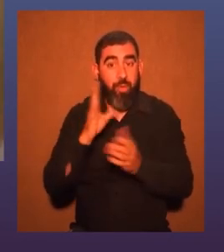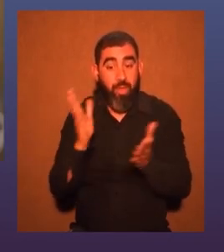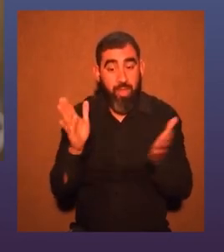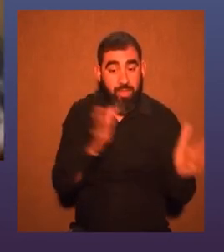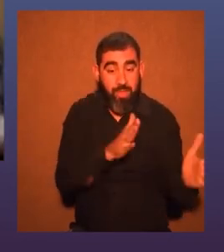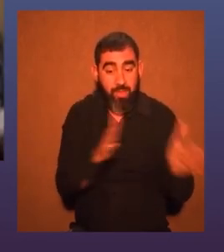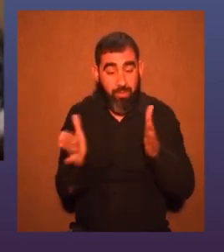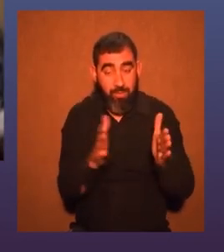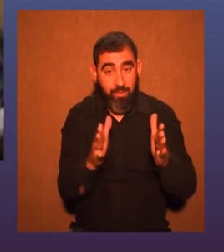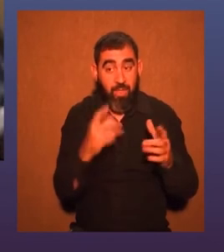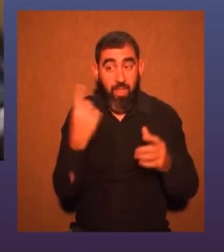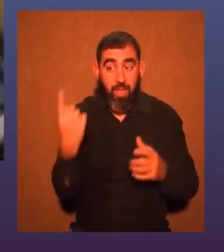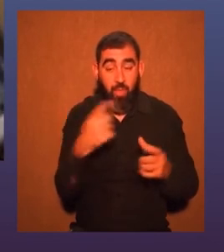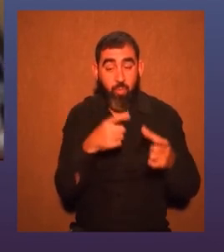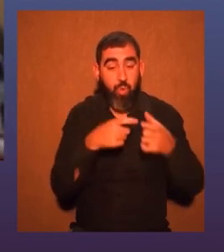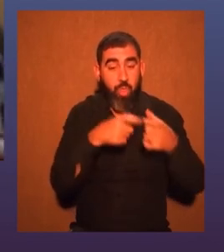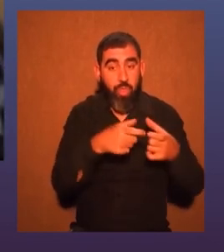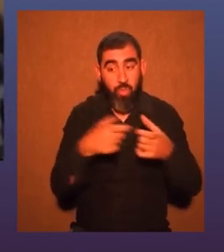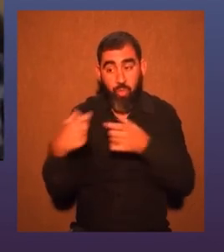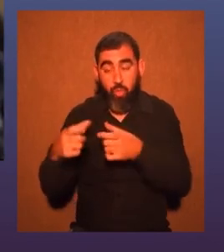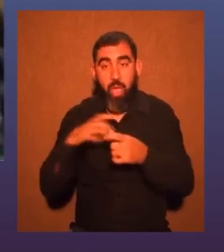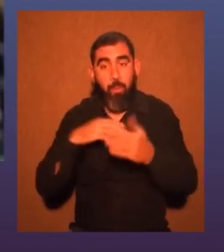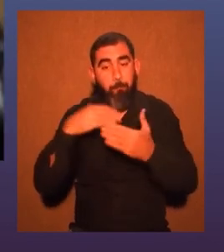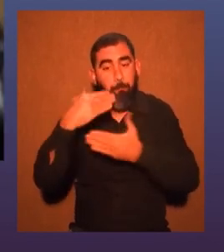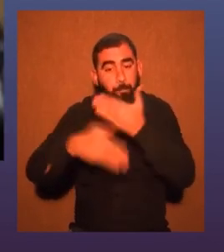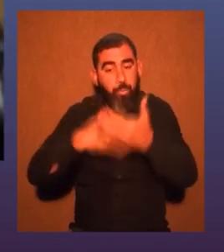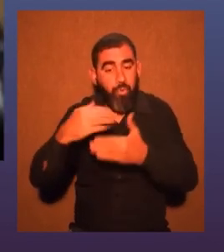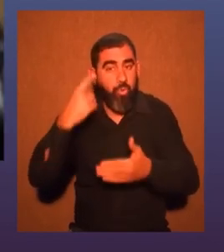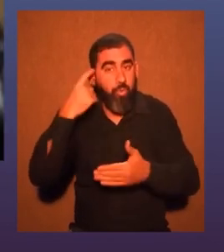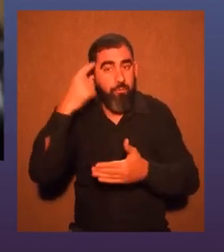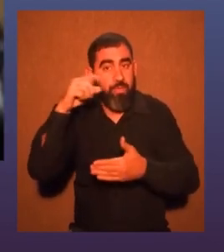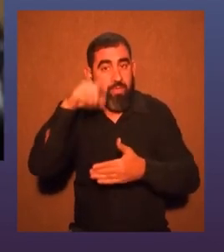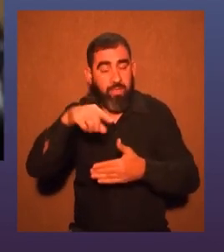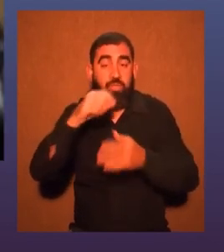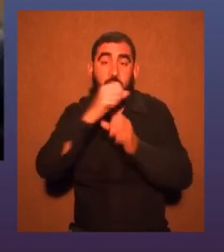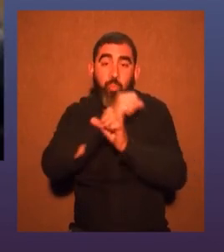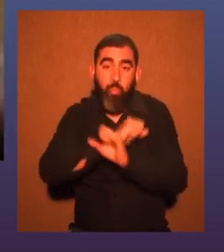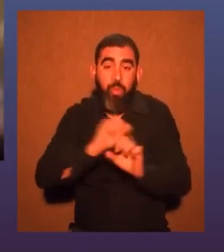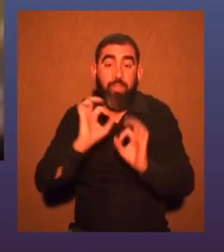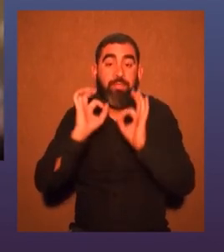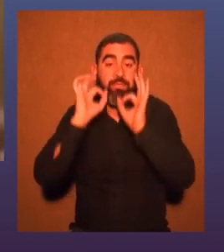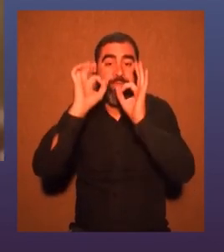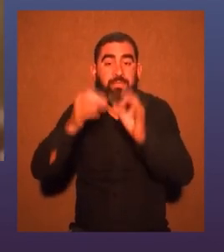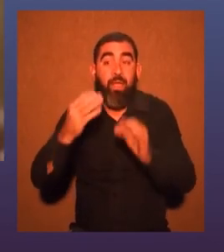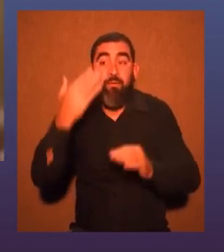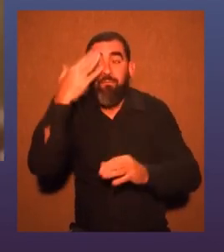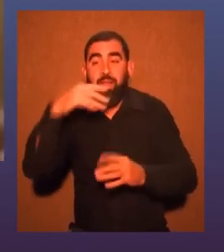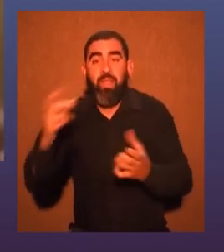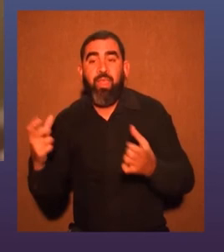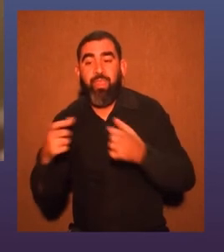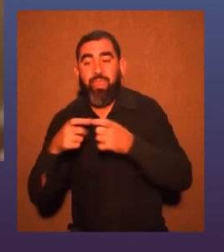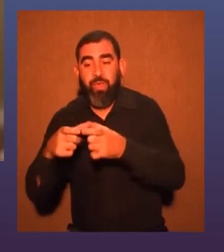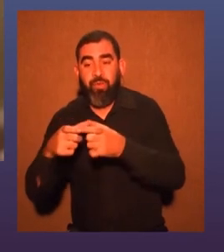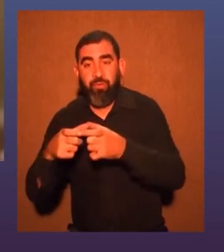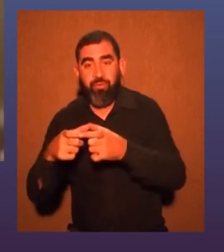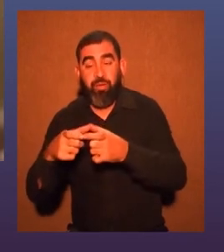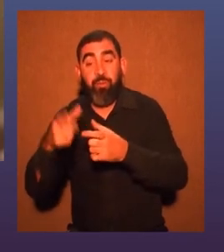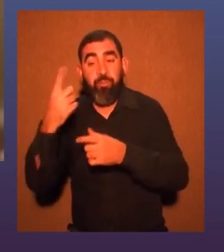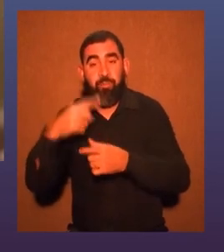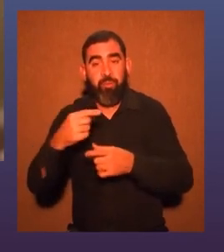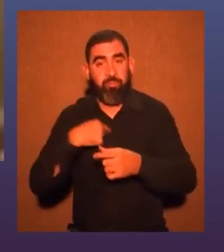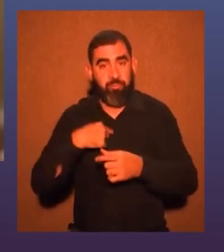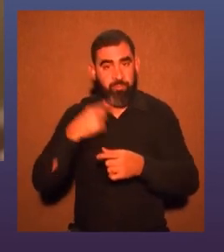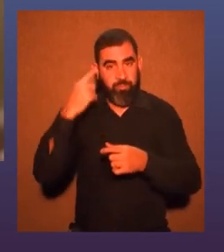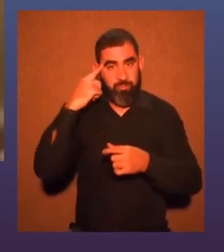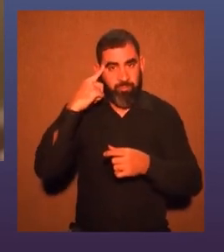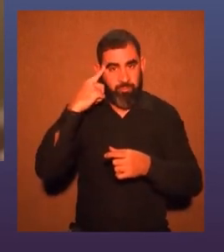discos hay todo un proceso creativo que es el que te permite llegar a eso. Entonces, por eso yo pienso